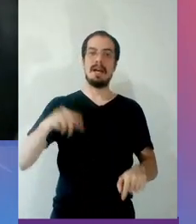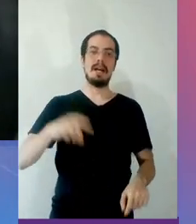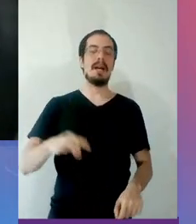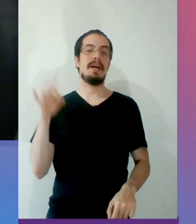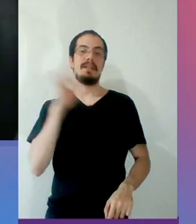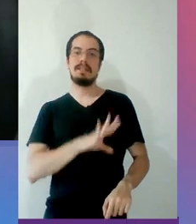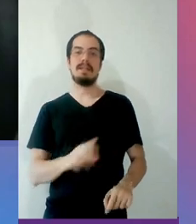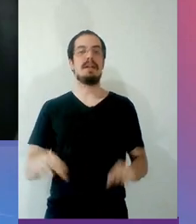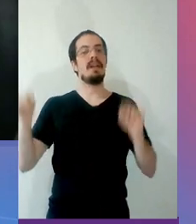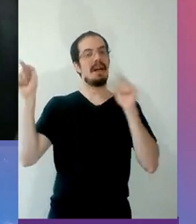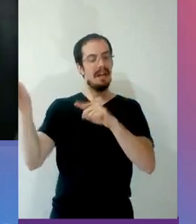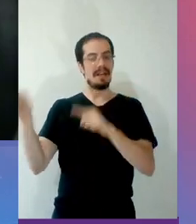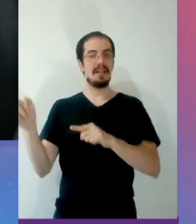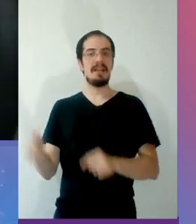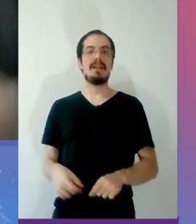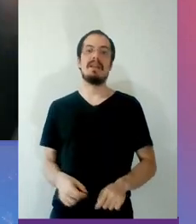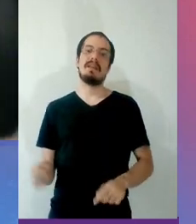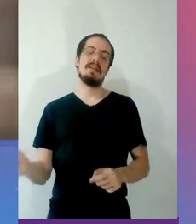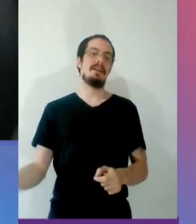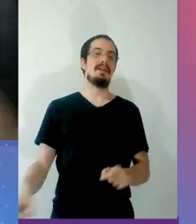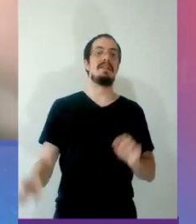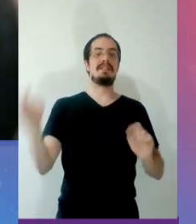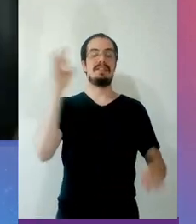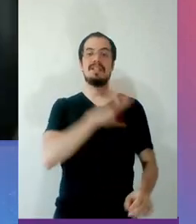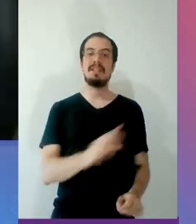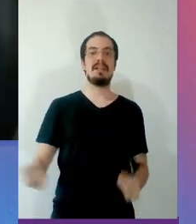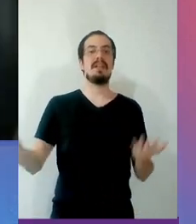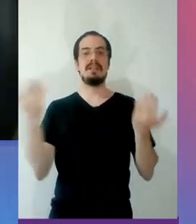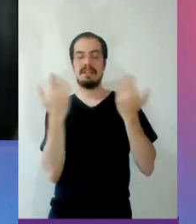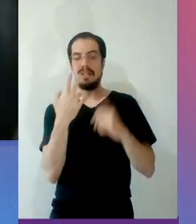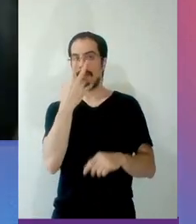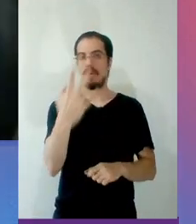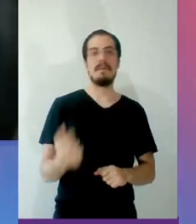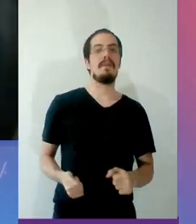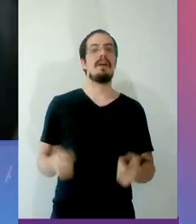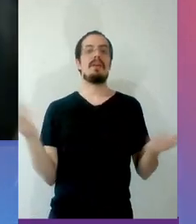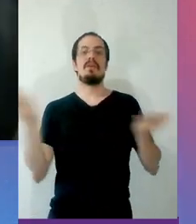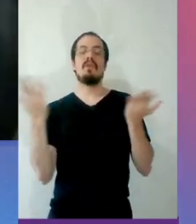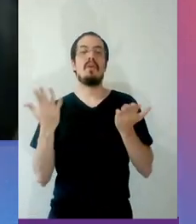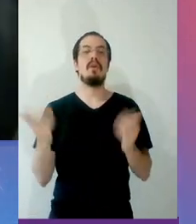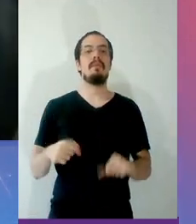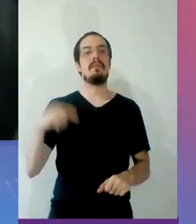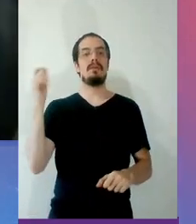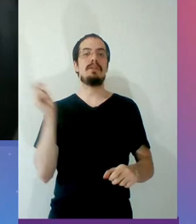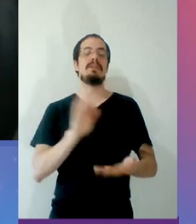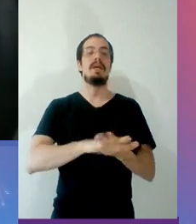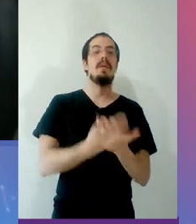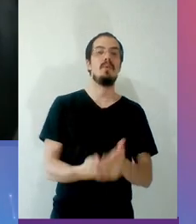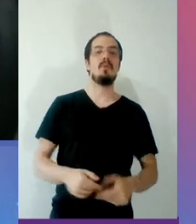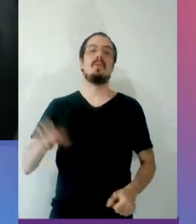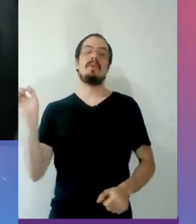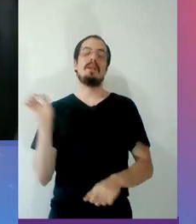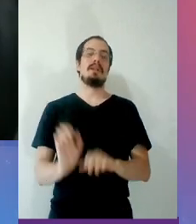tema de desarrollo, pero va a tener brecha en muchos elementos de la salud y la educación, enormes,